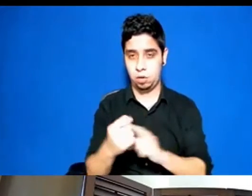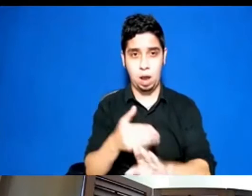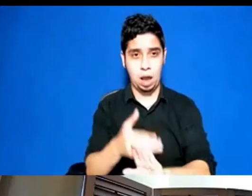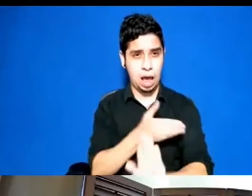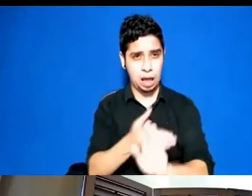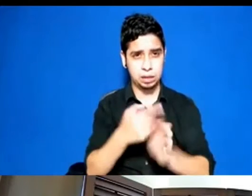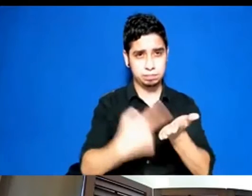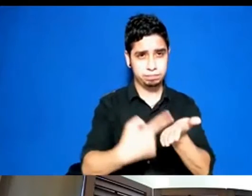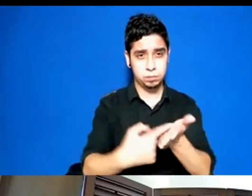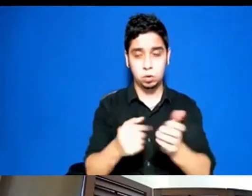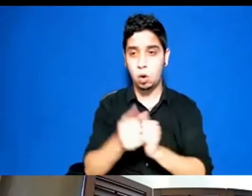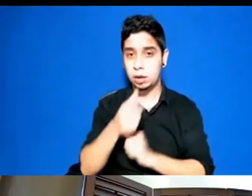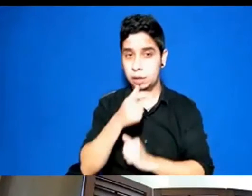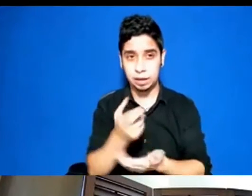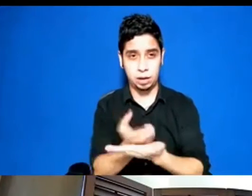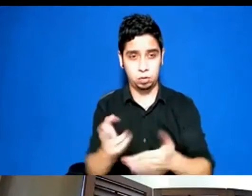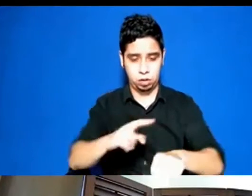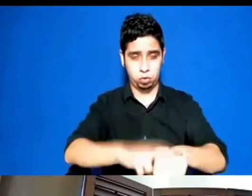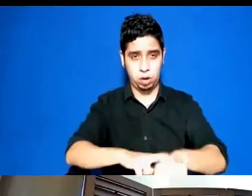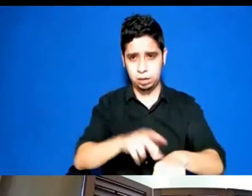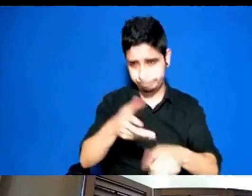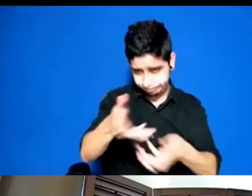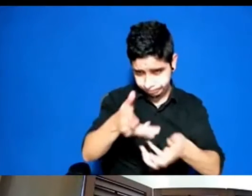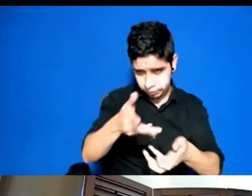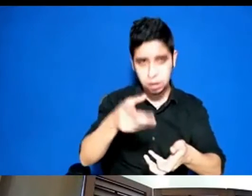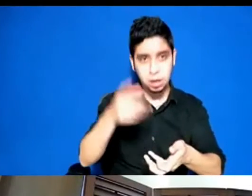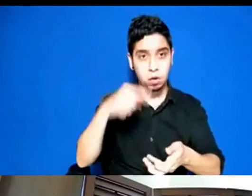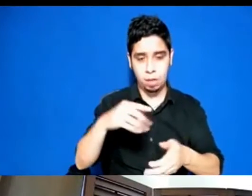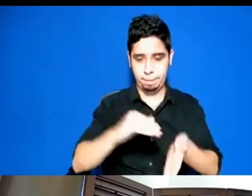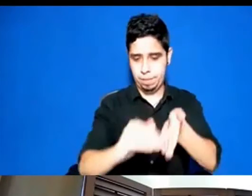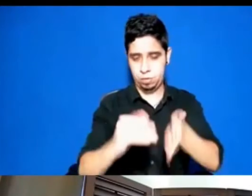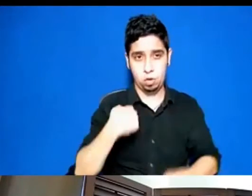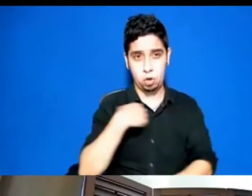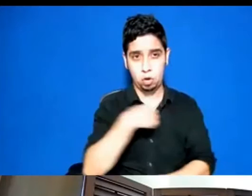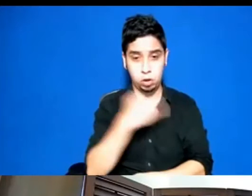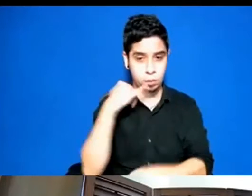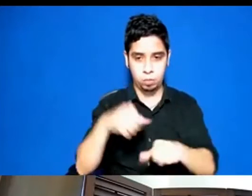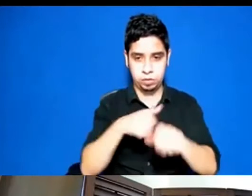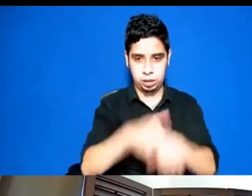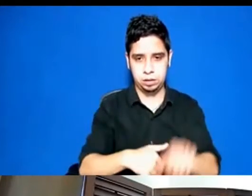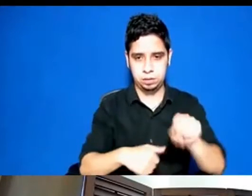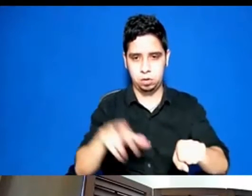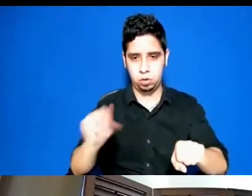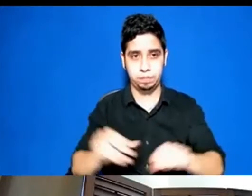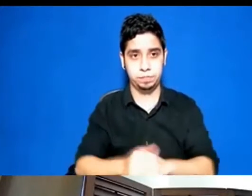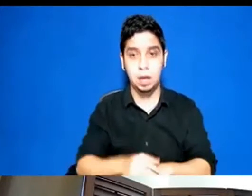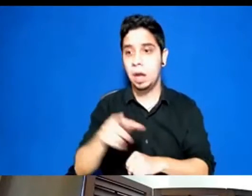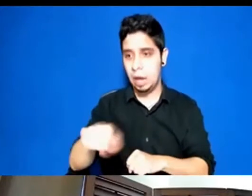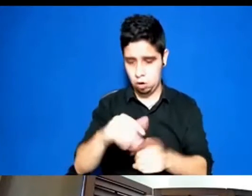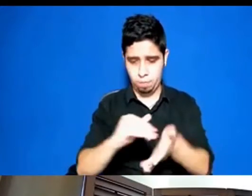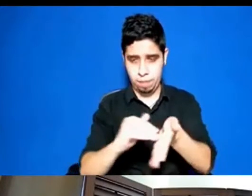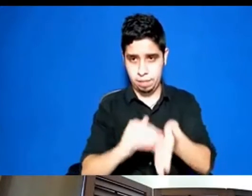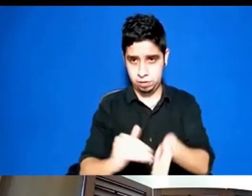recursos naturales, porque ellos son los que nos dicen cómo nosotros podemos proceder. Logramos tener unos permisos muy específicos,